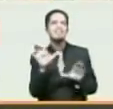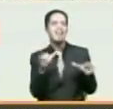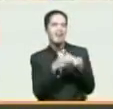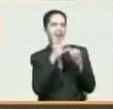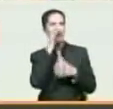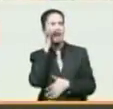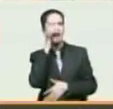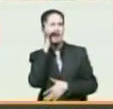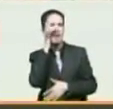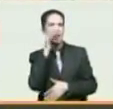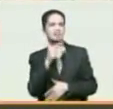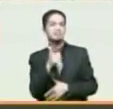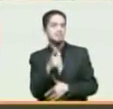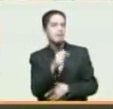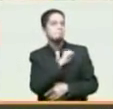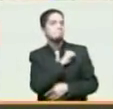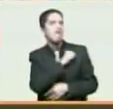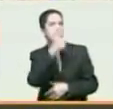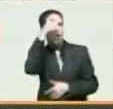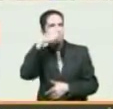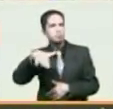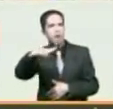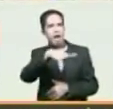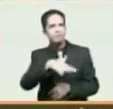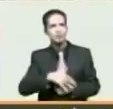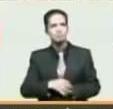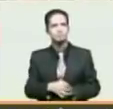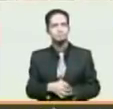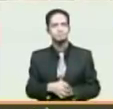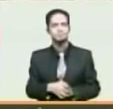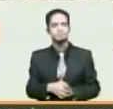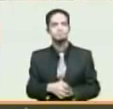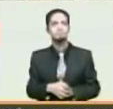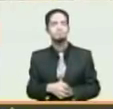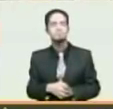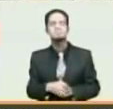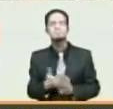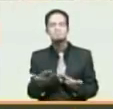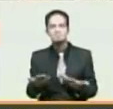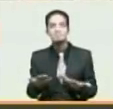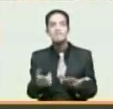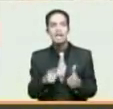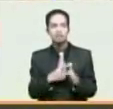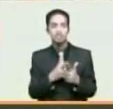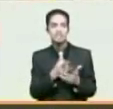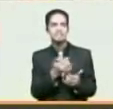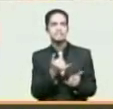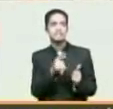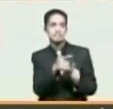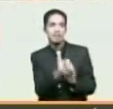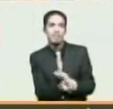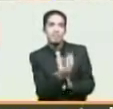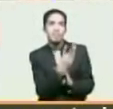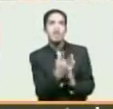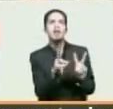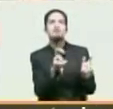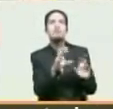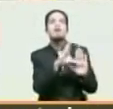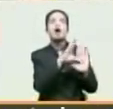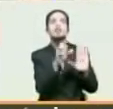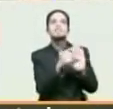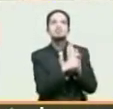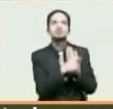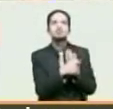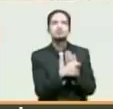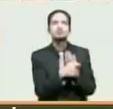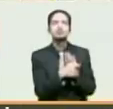Las oligarquías le tienen terror al pueblo. Tanto fue así que se promulgó esa constitución. Y en